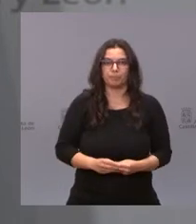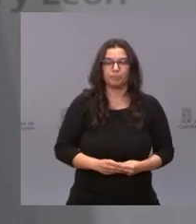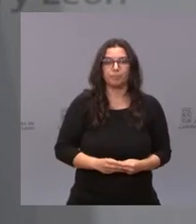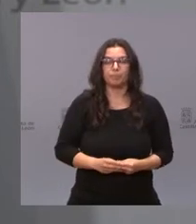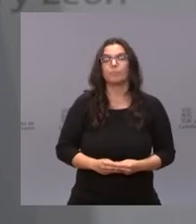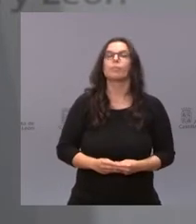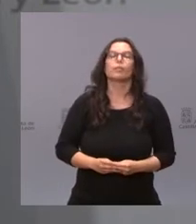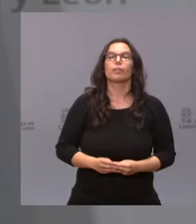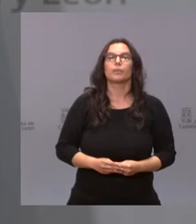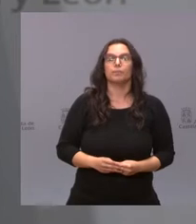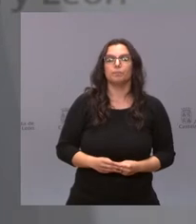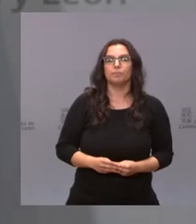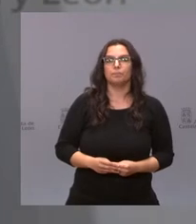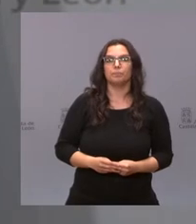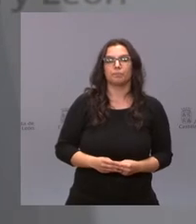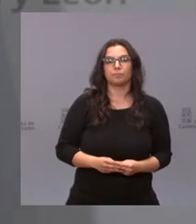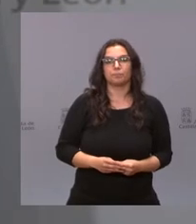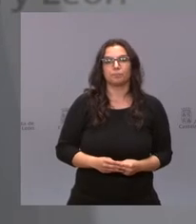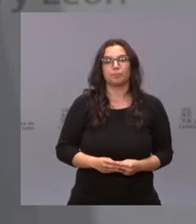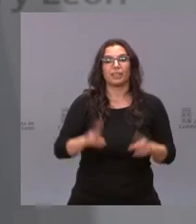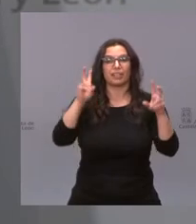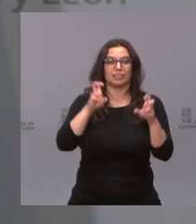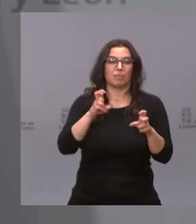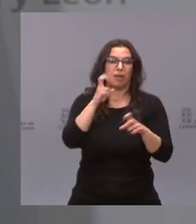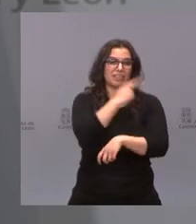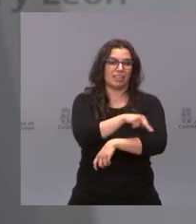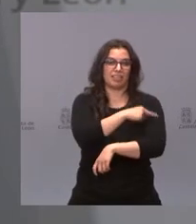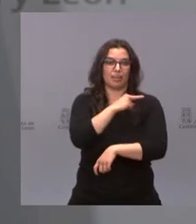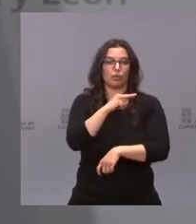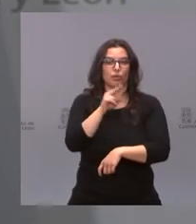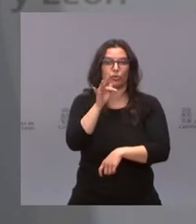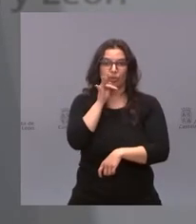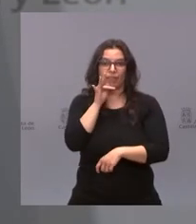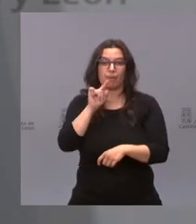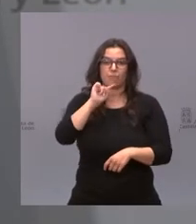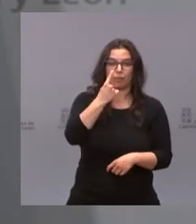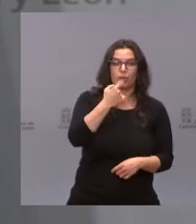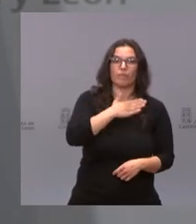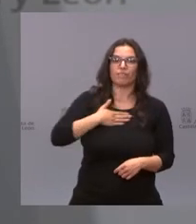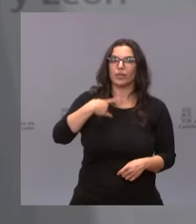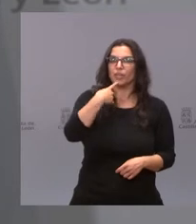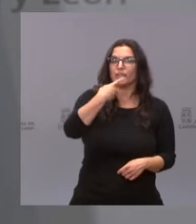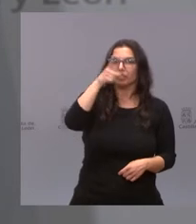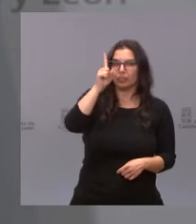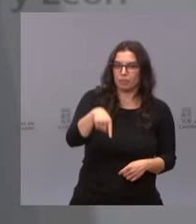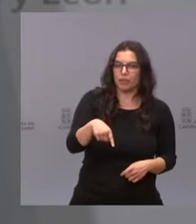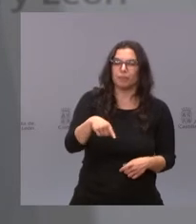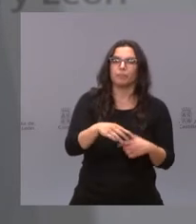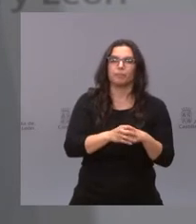Antes de pasar al asunto sanitario, decirles que también se nos ha dado cuenta por